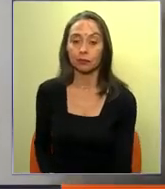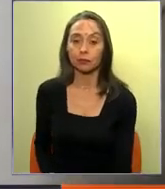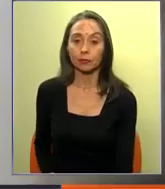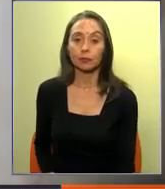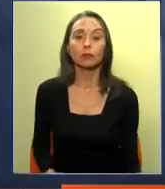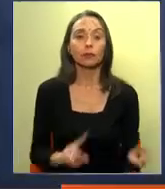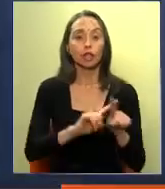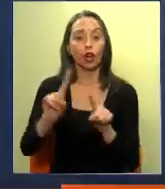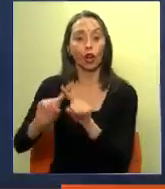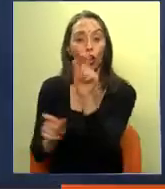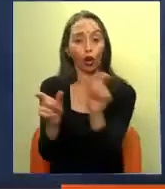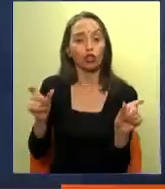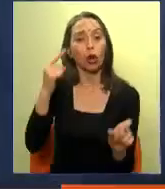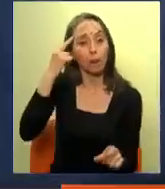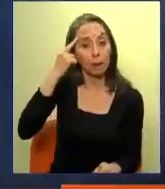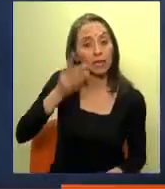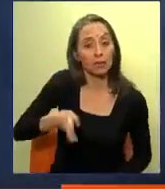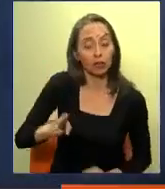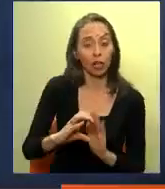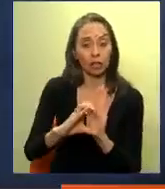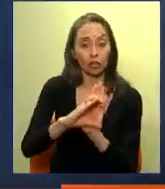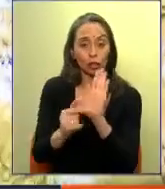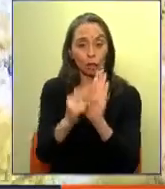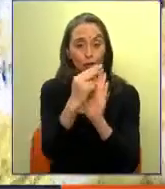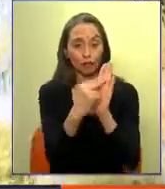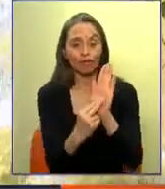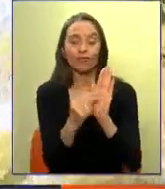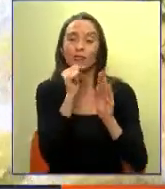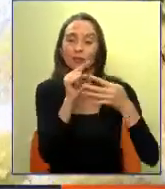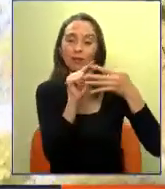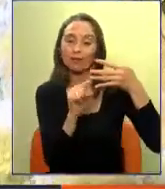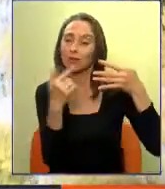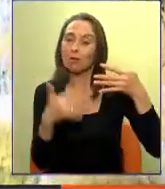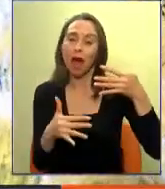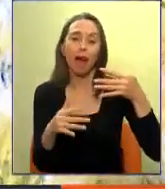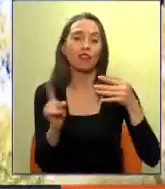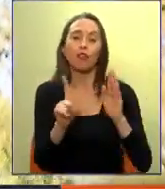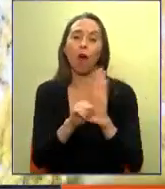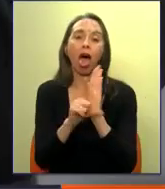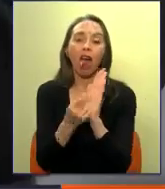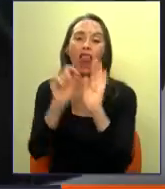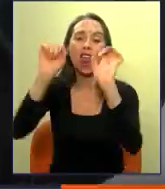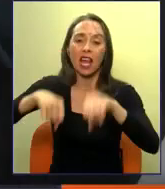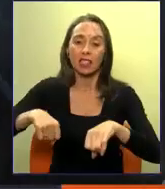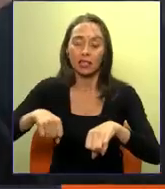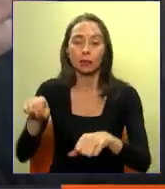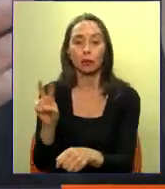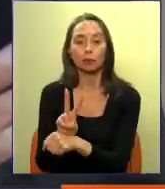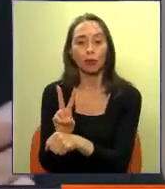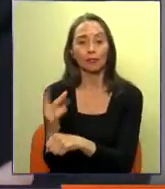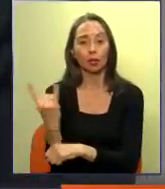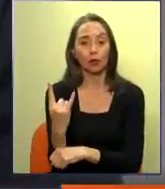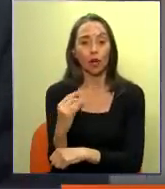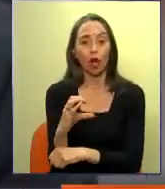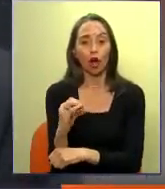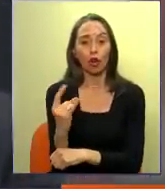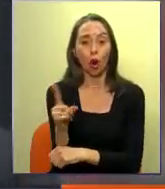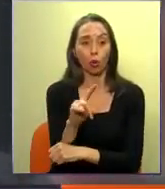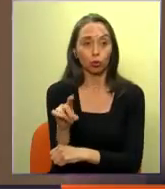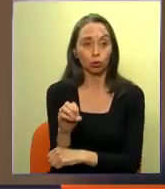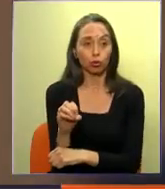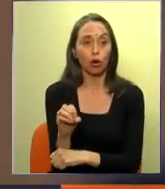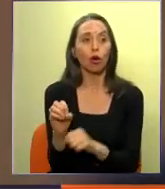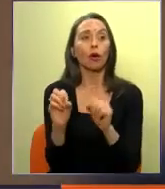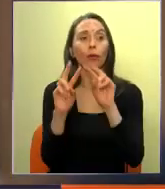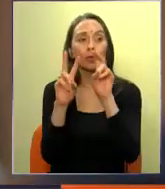Otros, en cambio, siguen pensando que la Carta adolece de vicios que le restan legitimidad. Para el académico Javier Couso, uno de los puntos